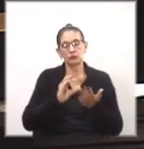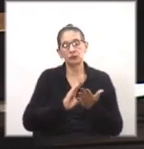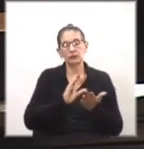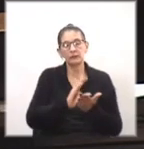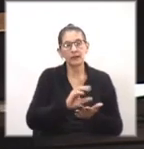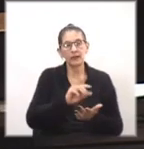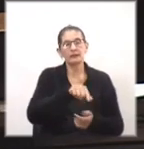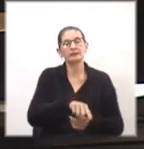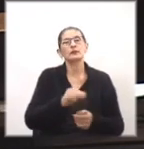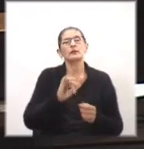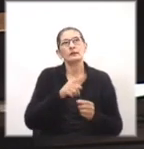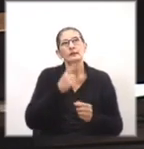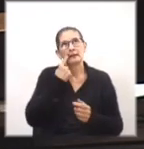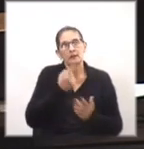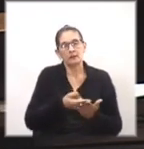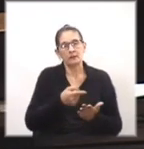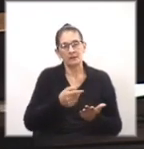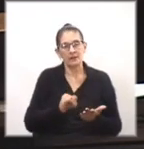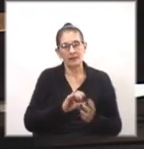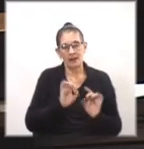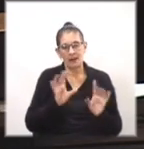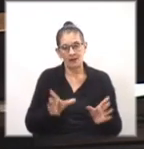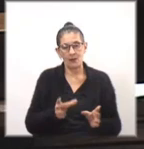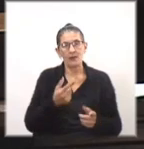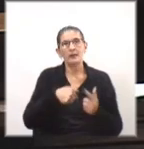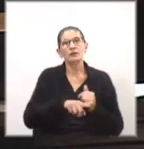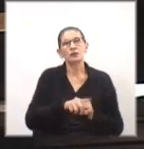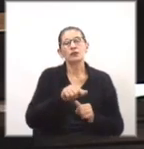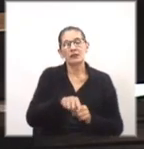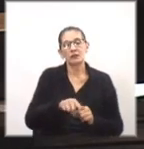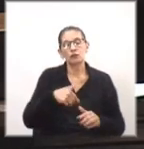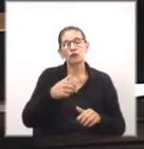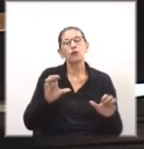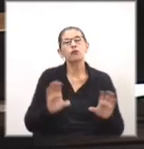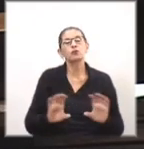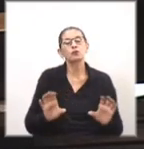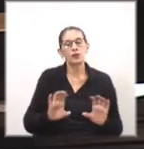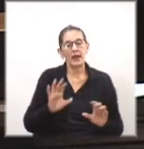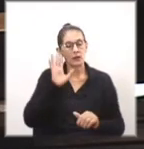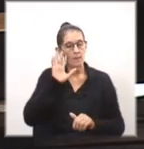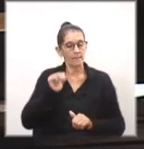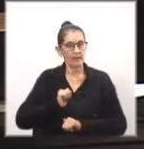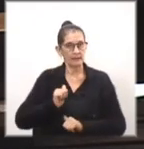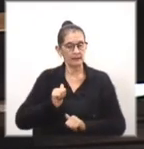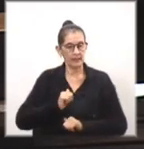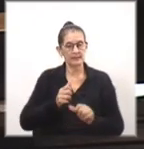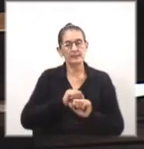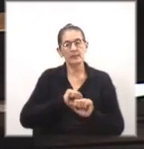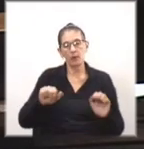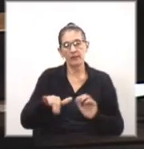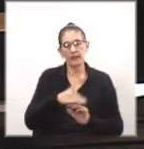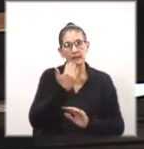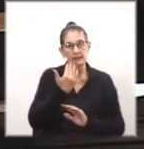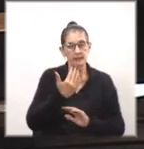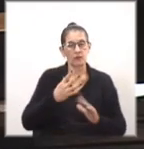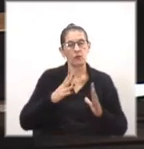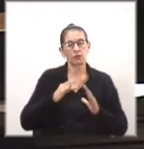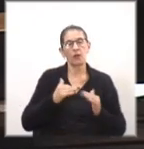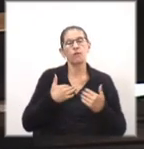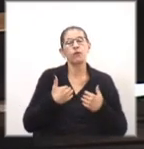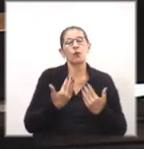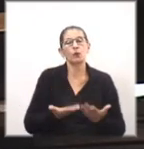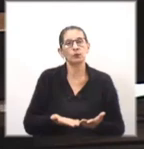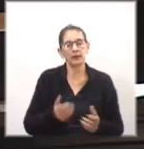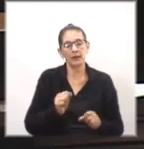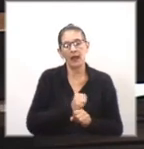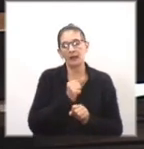equidad serán notorios, ya que habilita que estos funcionarios militares se puedan retirar voluntariamente